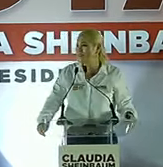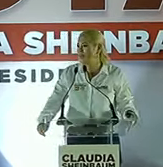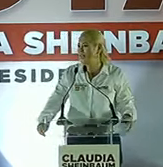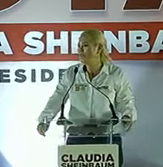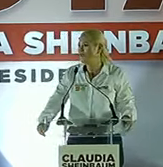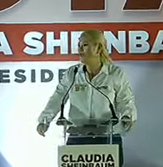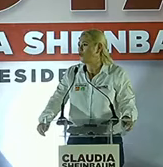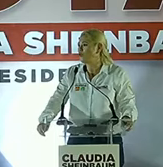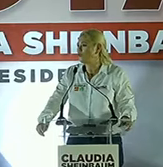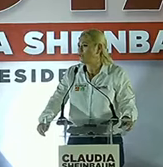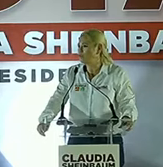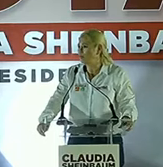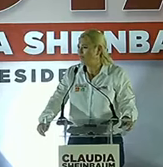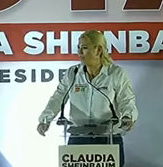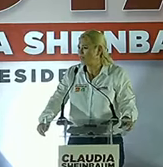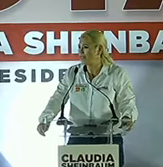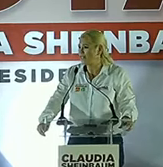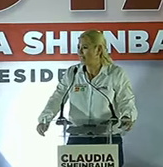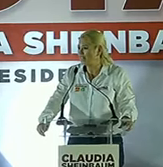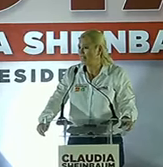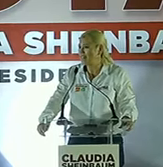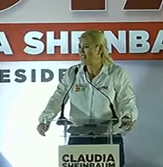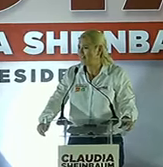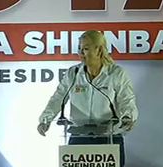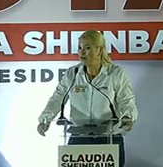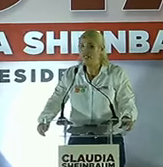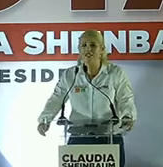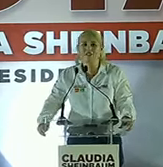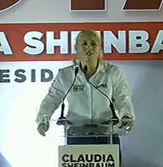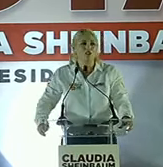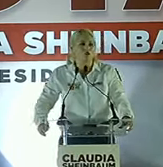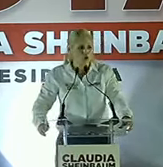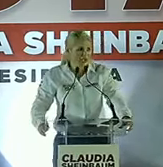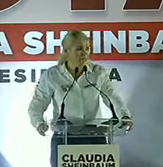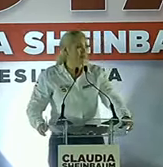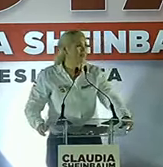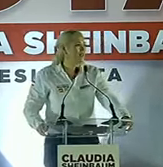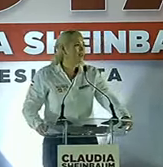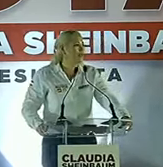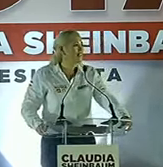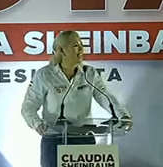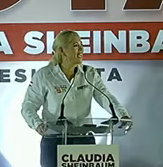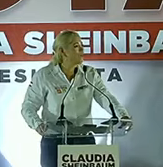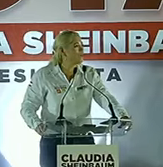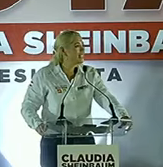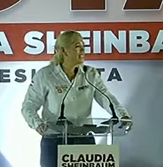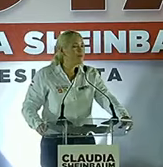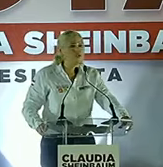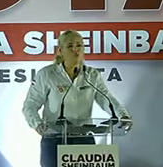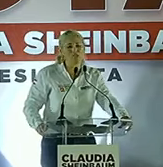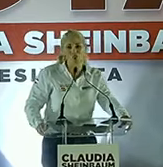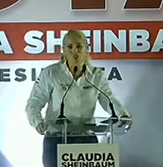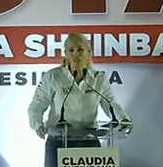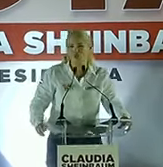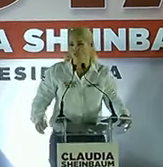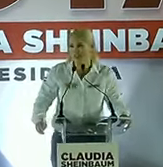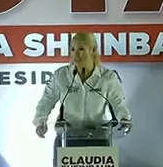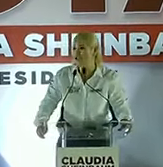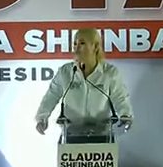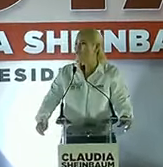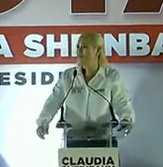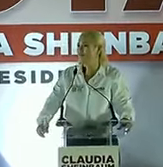Andrés Manuel junto con sus diputados federales y senadores luchaba porque tengamos medicamentos gratuitos